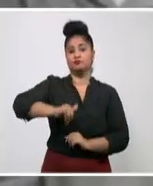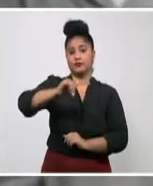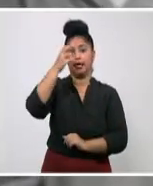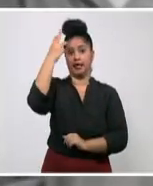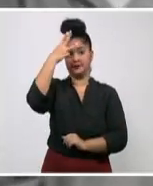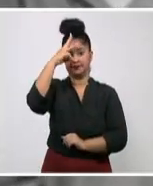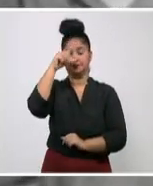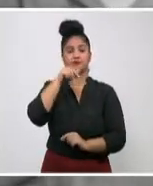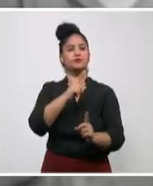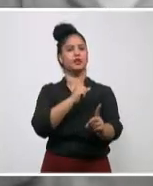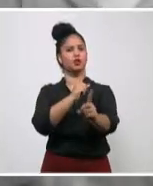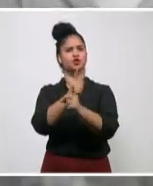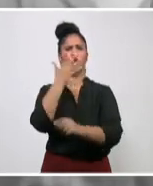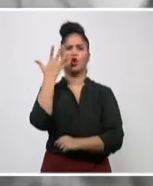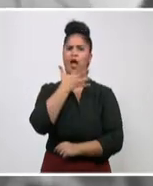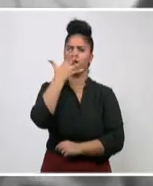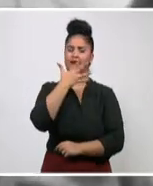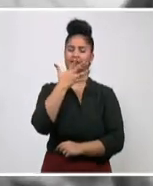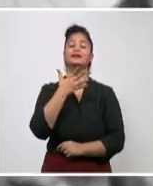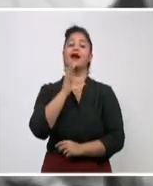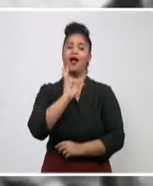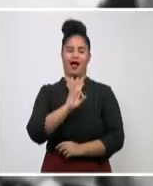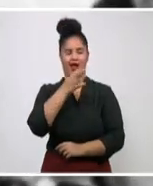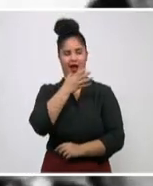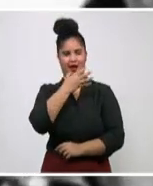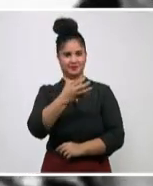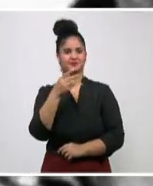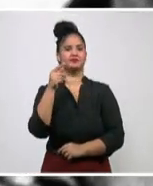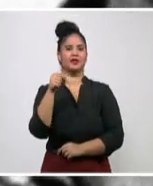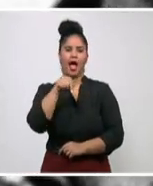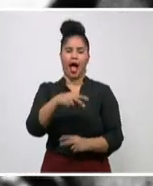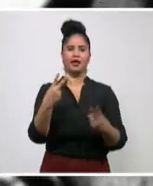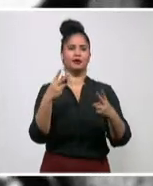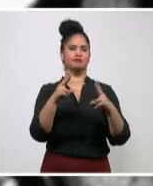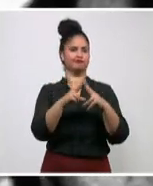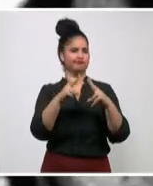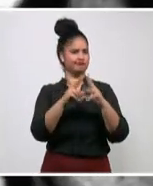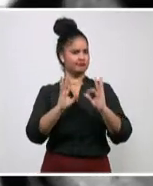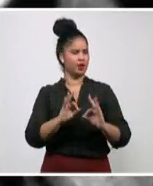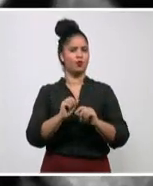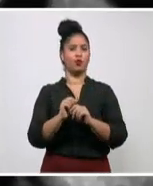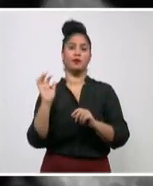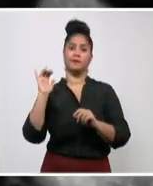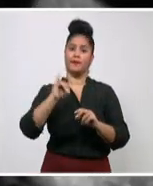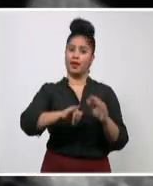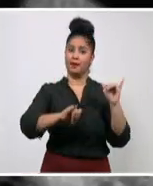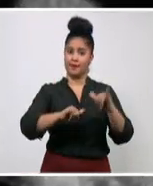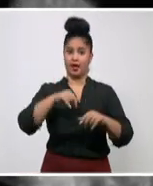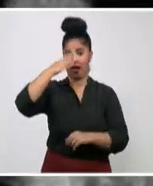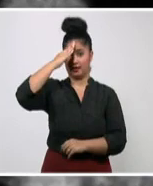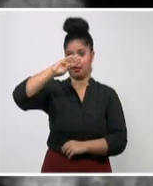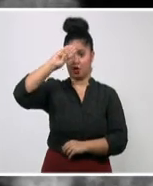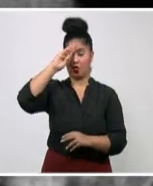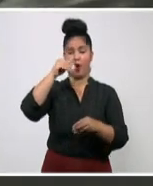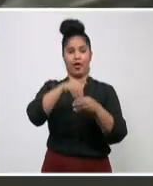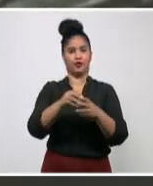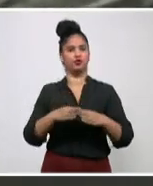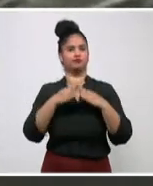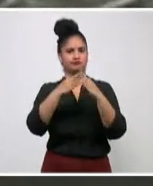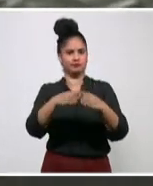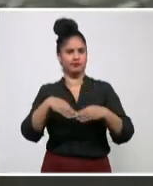líder histórico de la Revolución Cubana, Fidel Castro, y se sumó a quienes arribaron a Cuba en el yate Granma con la ferviente convicción